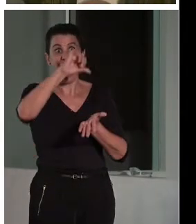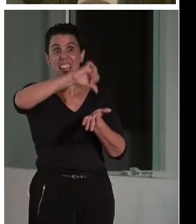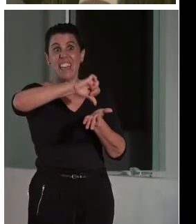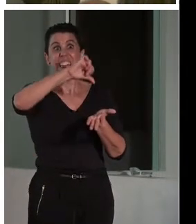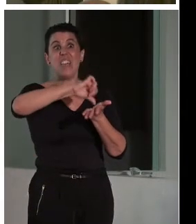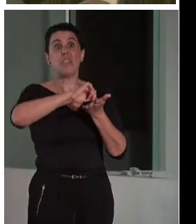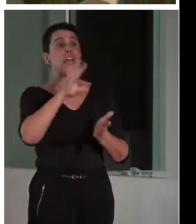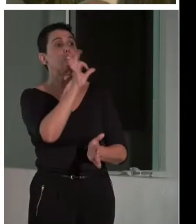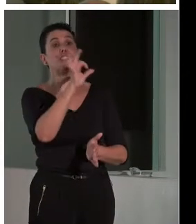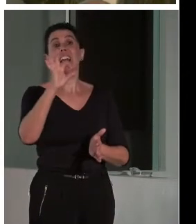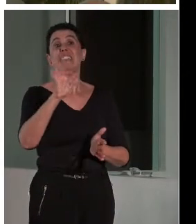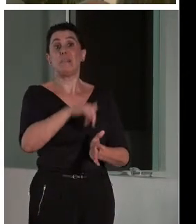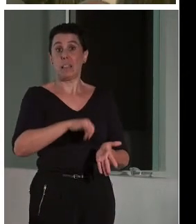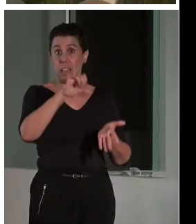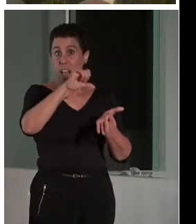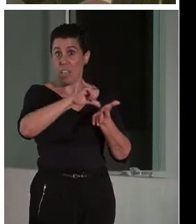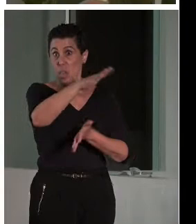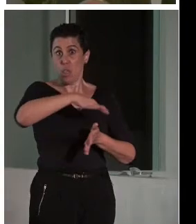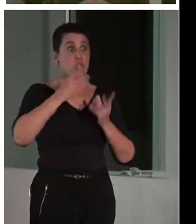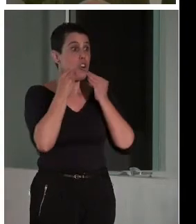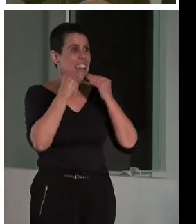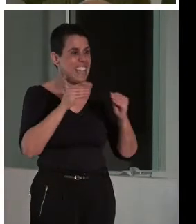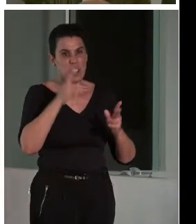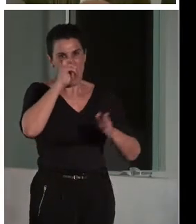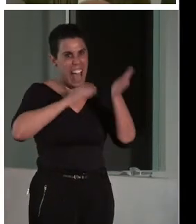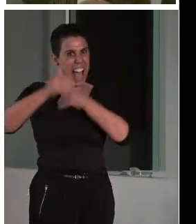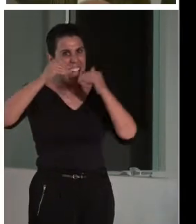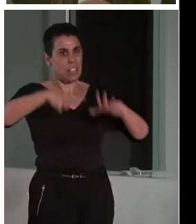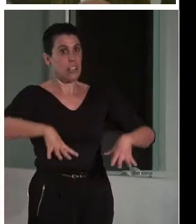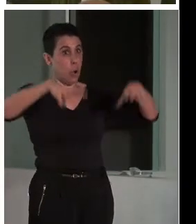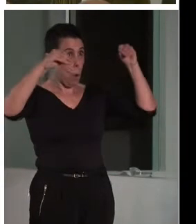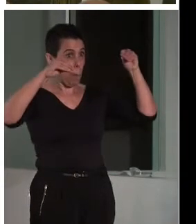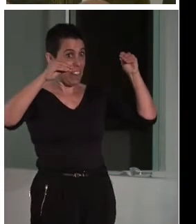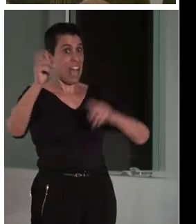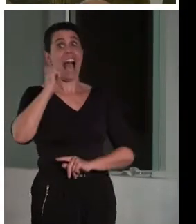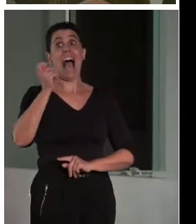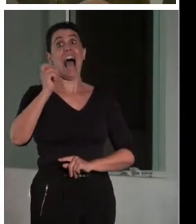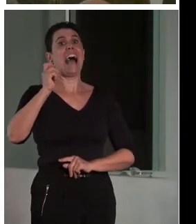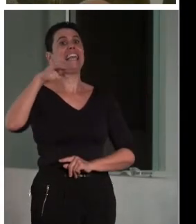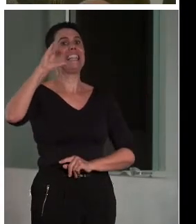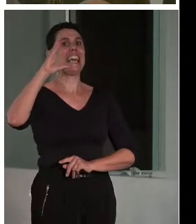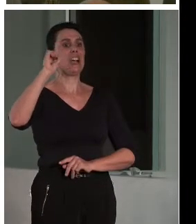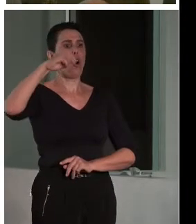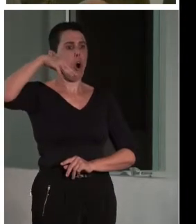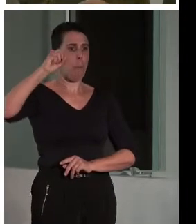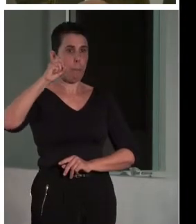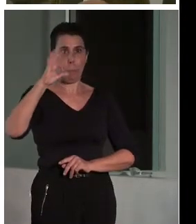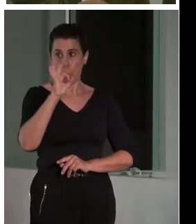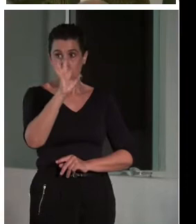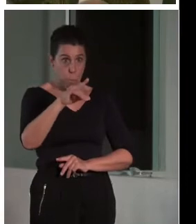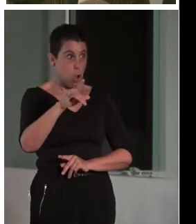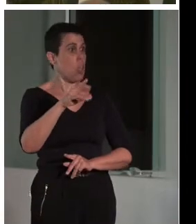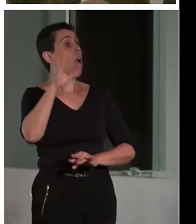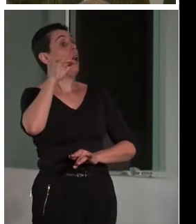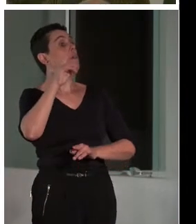sebastián es uno de los antiguos palacios tenemos una alerta internacional de cómo no sólo es y cómo se españa también es en colaboración con la